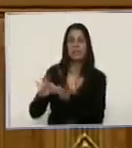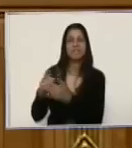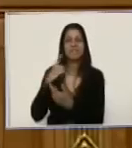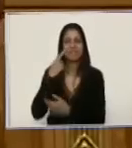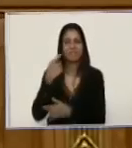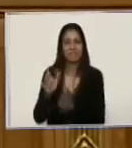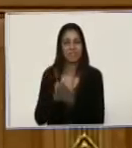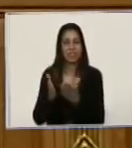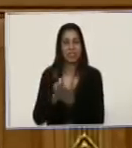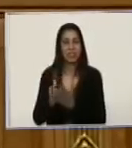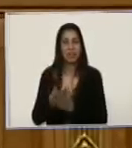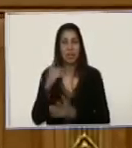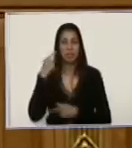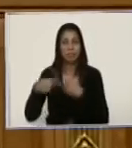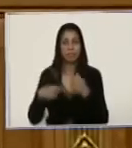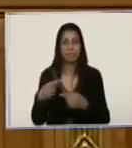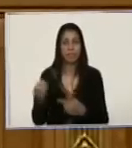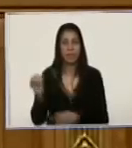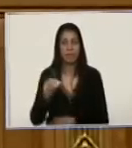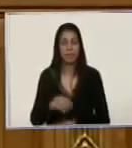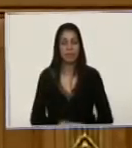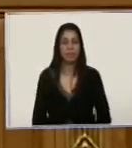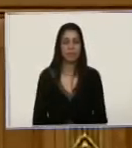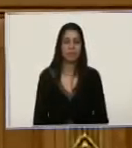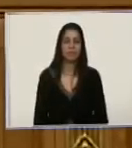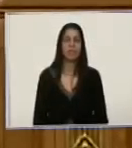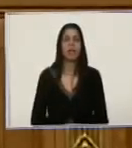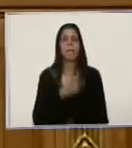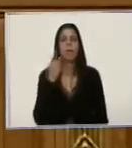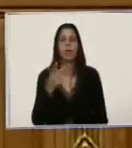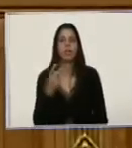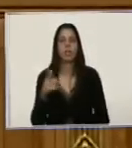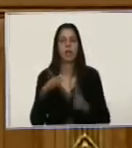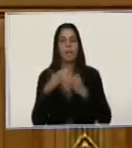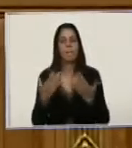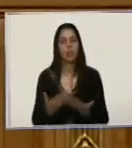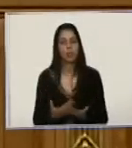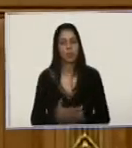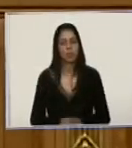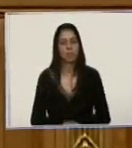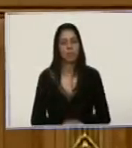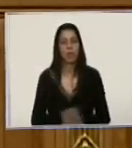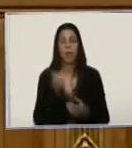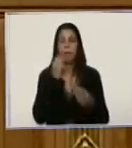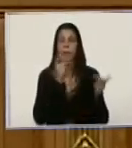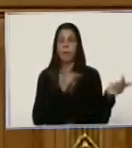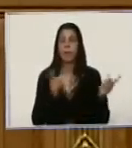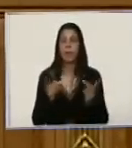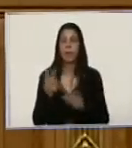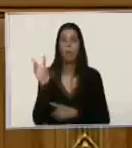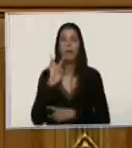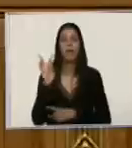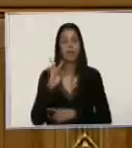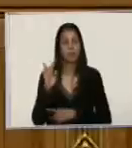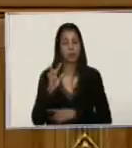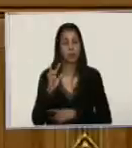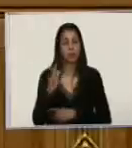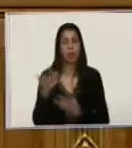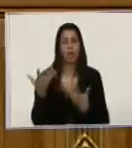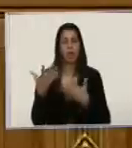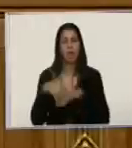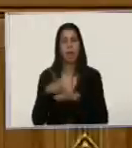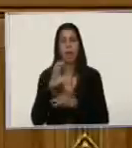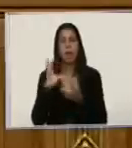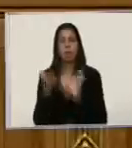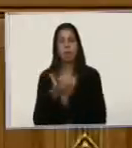Y por ahí podemos seguir. Geopolítica mundial. Bienvenido Venezuela por entero a la geopolítica